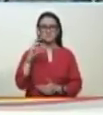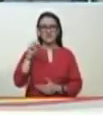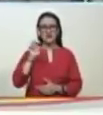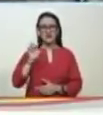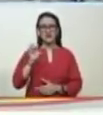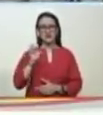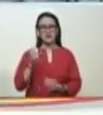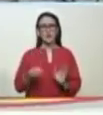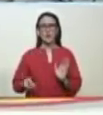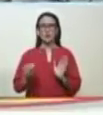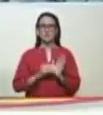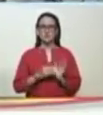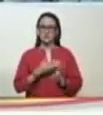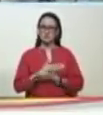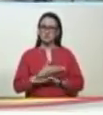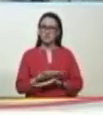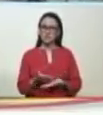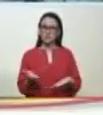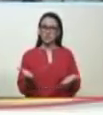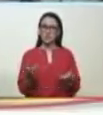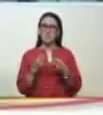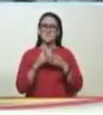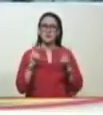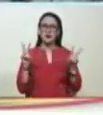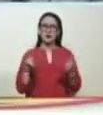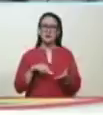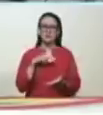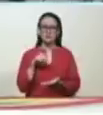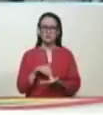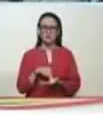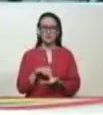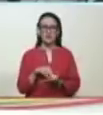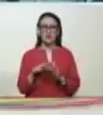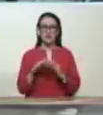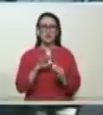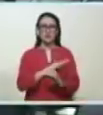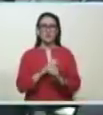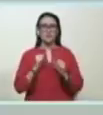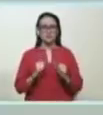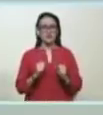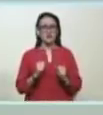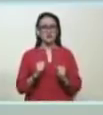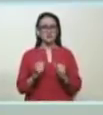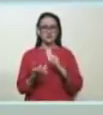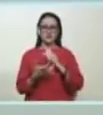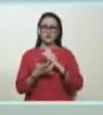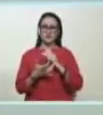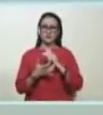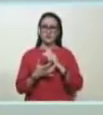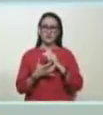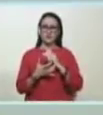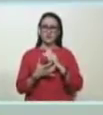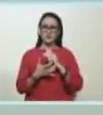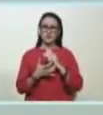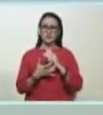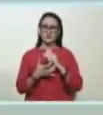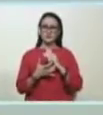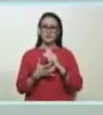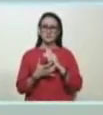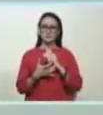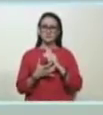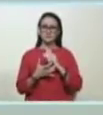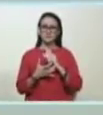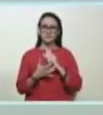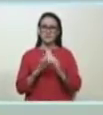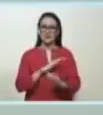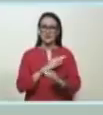puso una vez más a disposición de la paz nacional toda su fortaleza humana y tecnológica para permitir que las